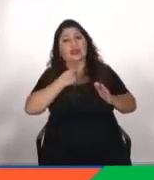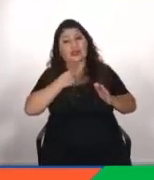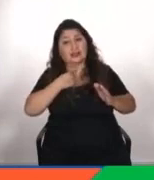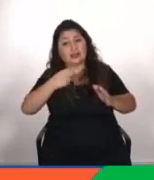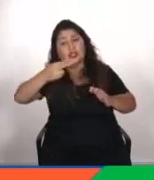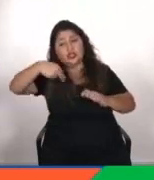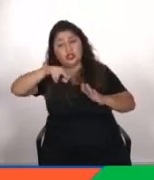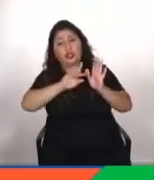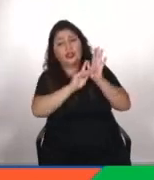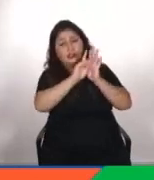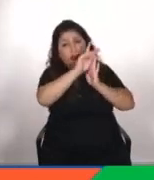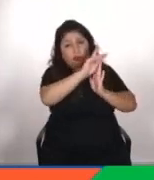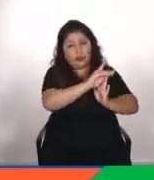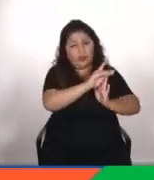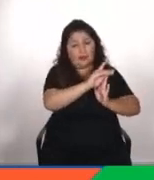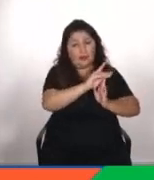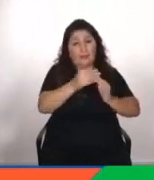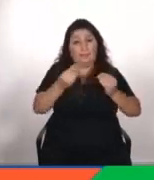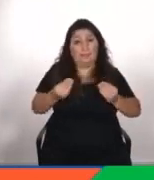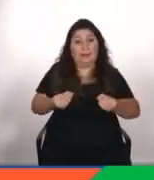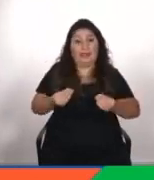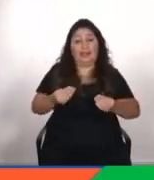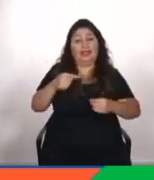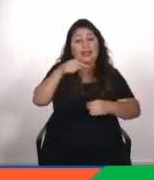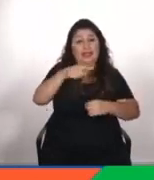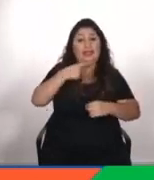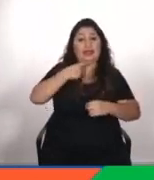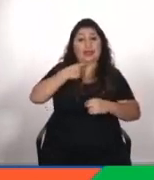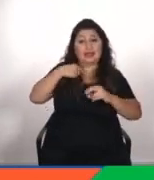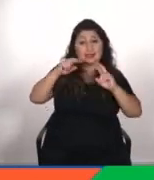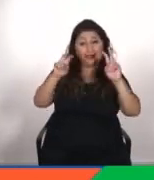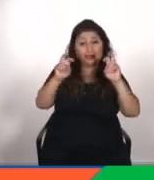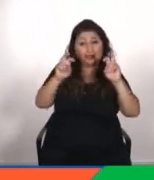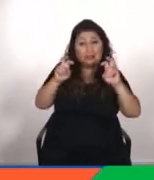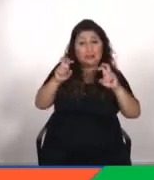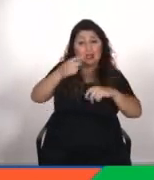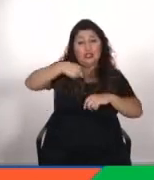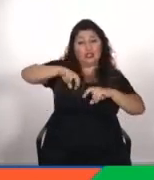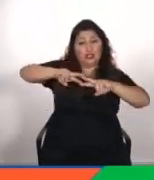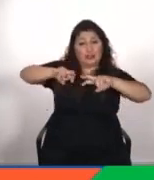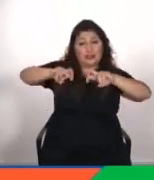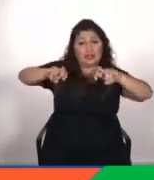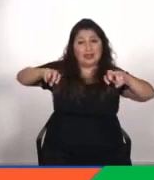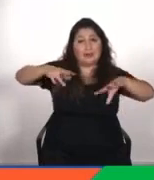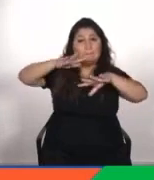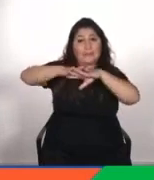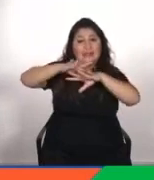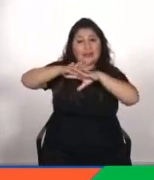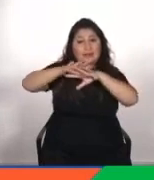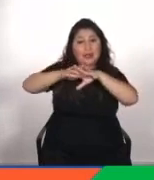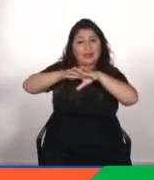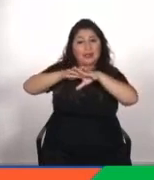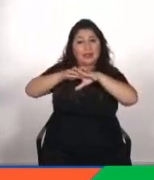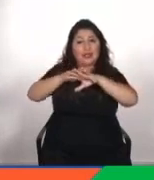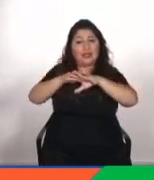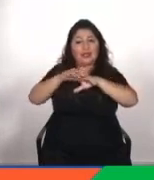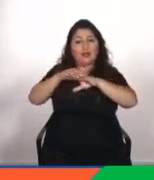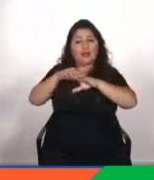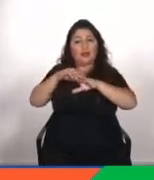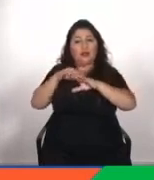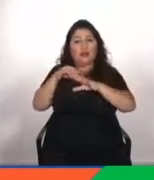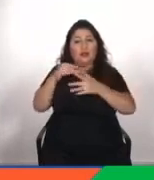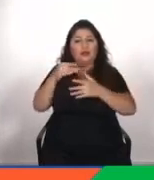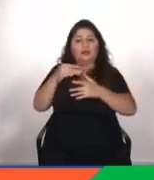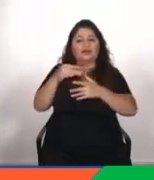desarrollado. Yo creo que para quien interese este tema le echaría un ojo a lo que se llamaron las matemáticas intuicionistas, o lo que se llaman